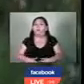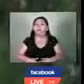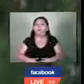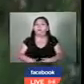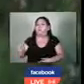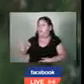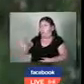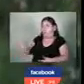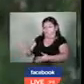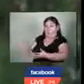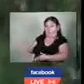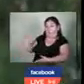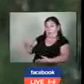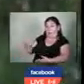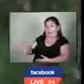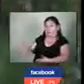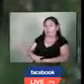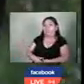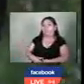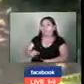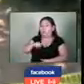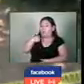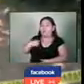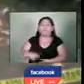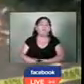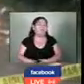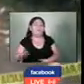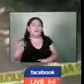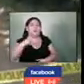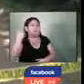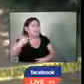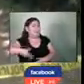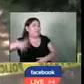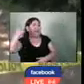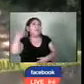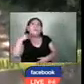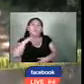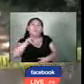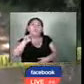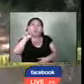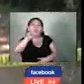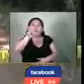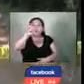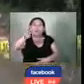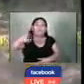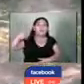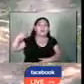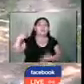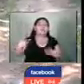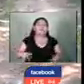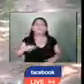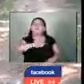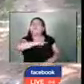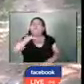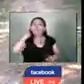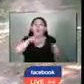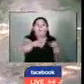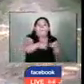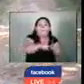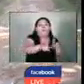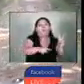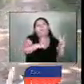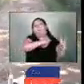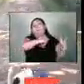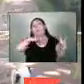la primera vez que sucede un caso de homicidio? No, ya hace bastante, hace como 12 años mataron a otros dos muchachos, a dos hermanos.